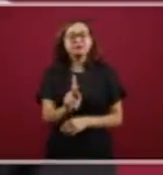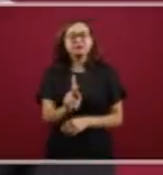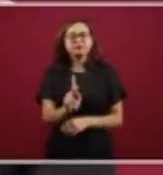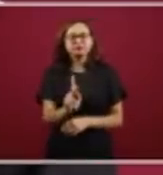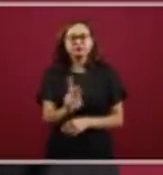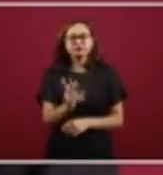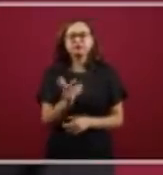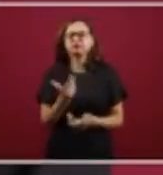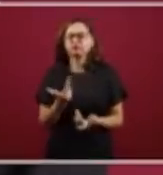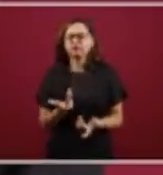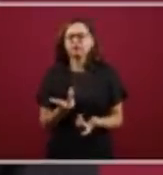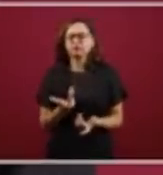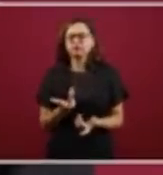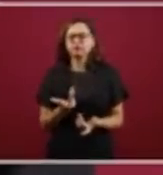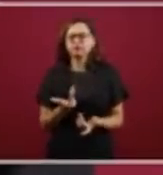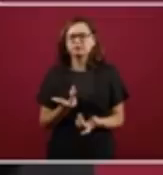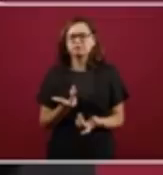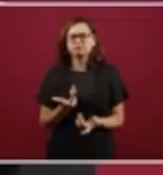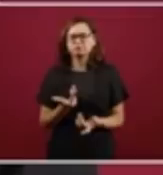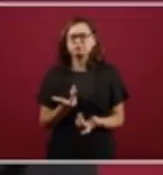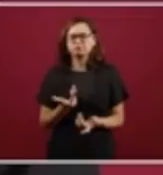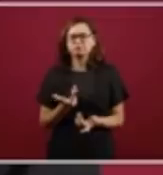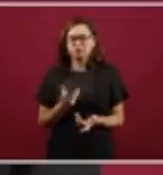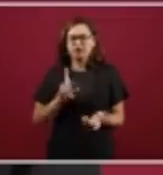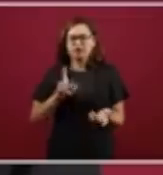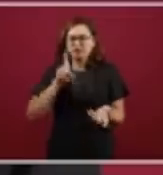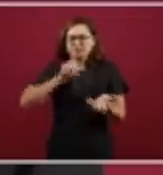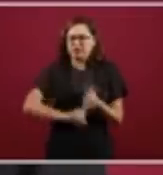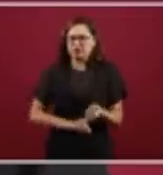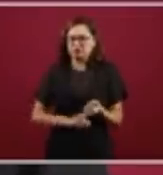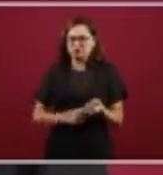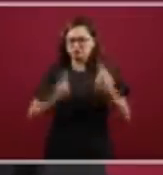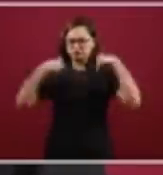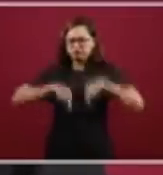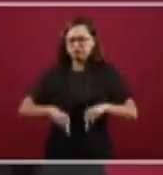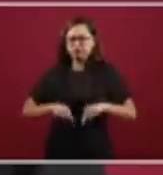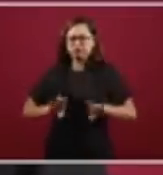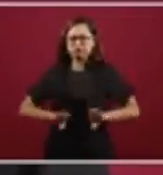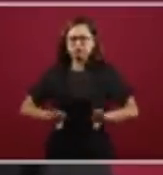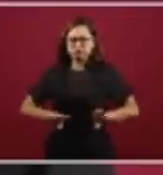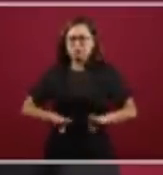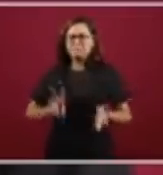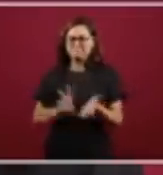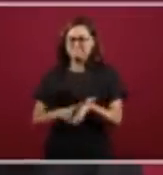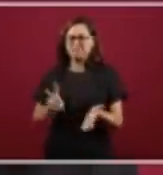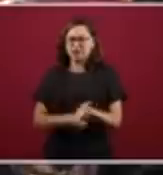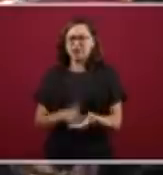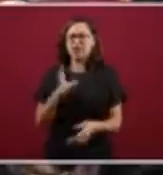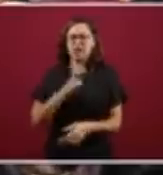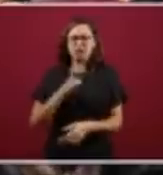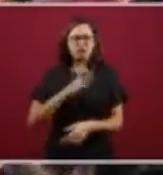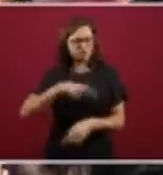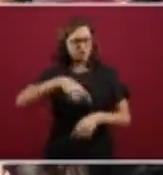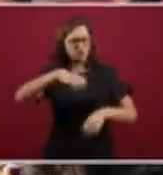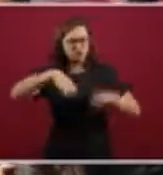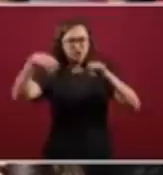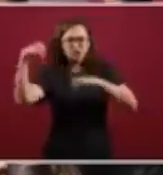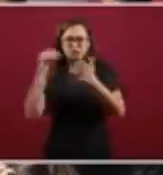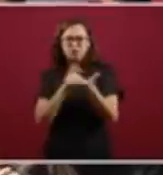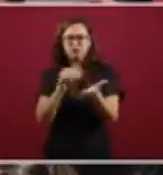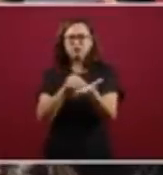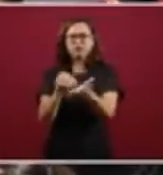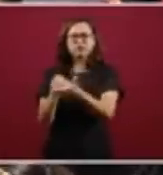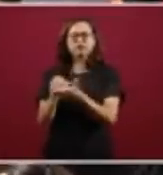se tienen esos valores en la gente mayor. Entonces, estamos ahora